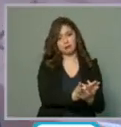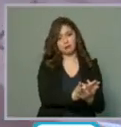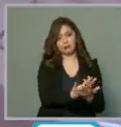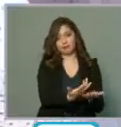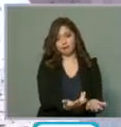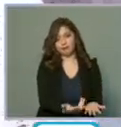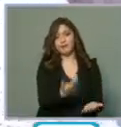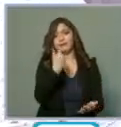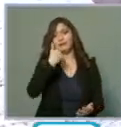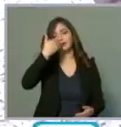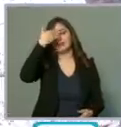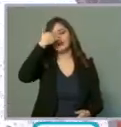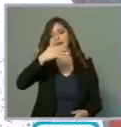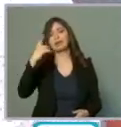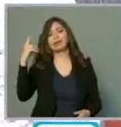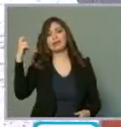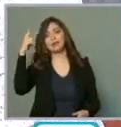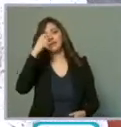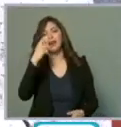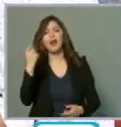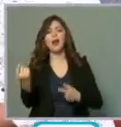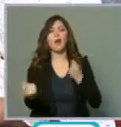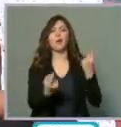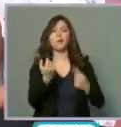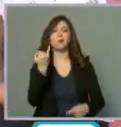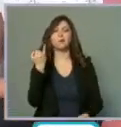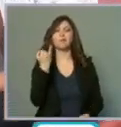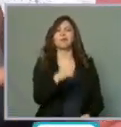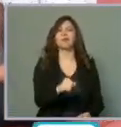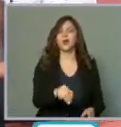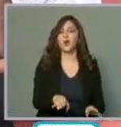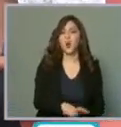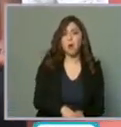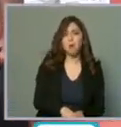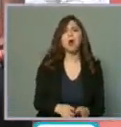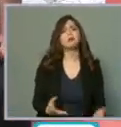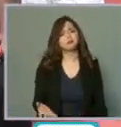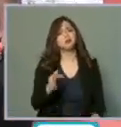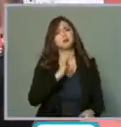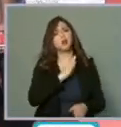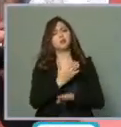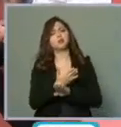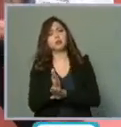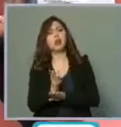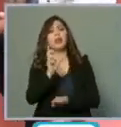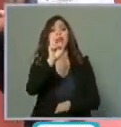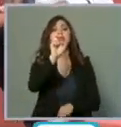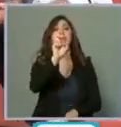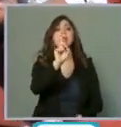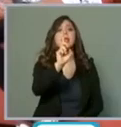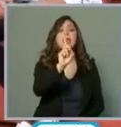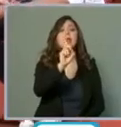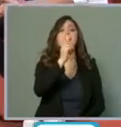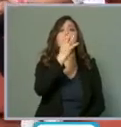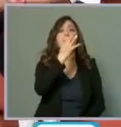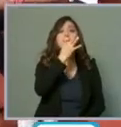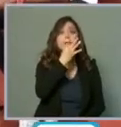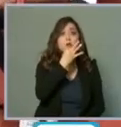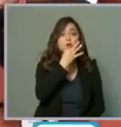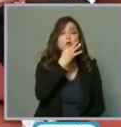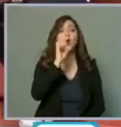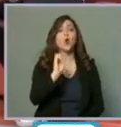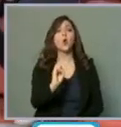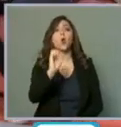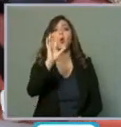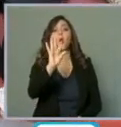difícil y nos van a decir hasta lo que no. Bueno, entonces vamos a prolongar el tiempo. 30 minutos por día de descanso o